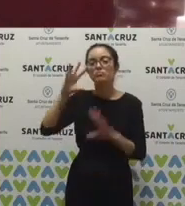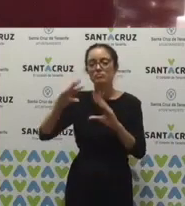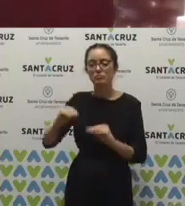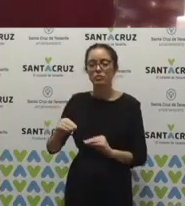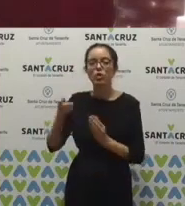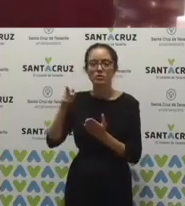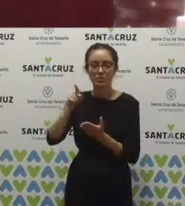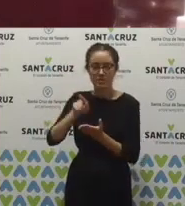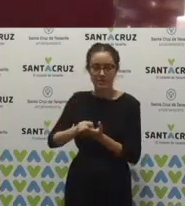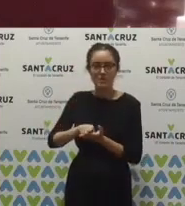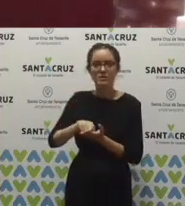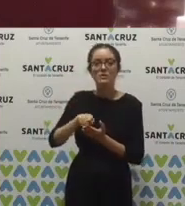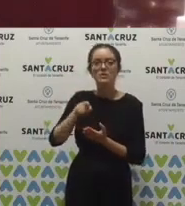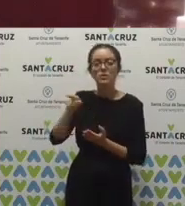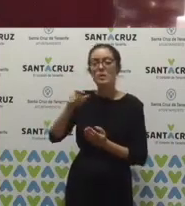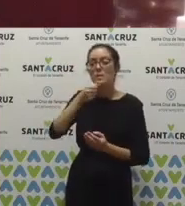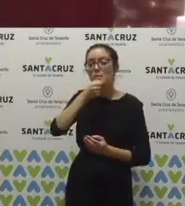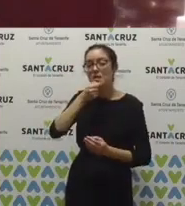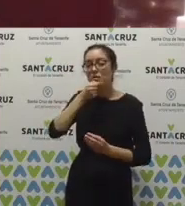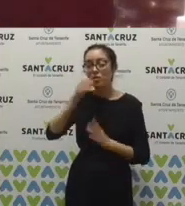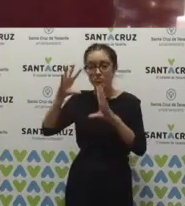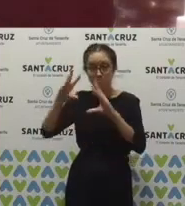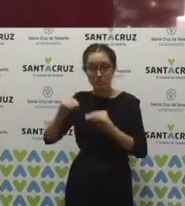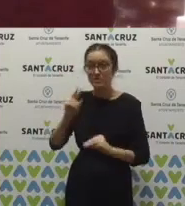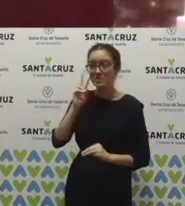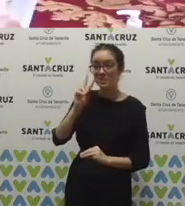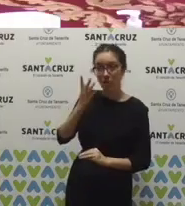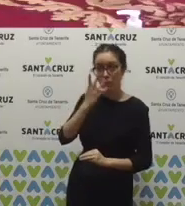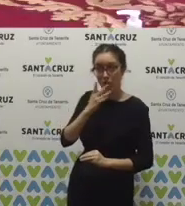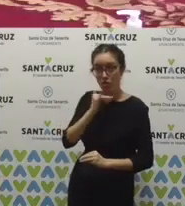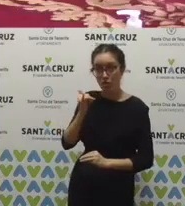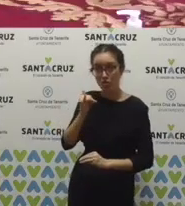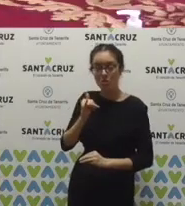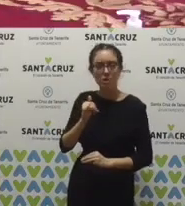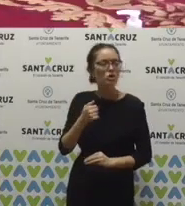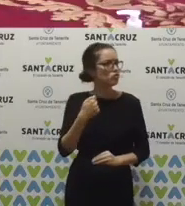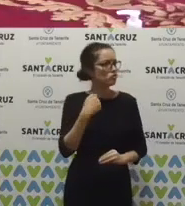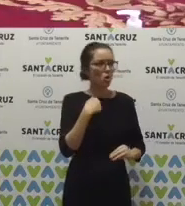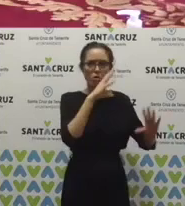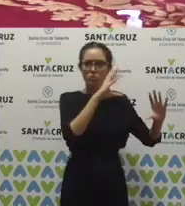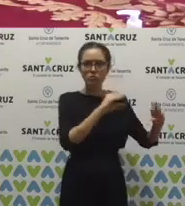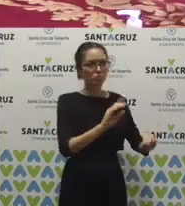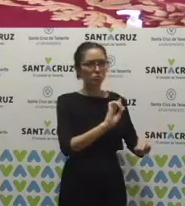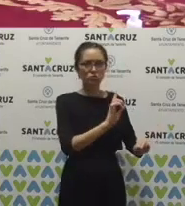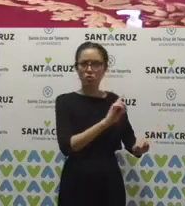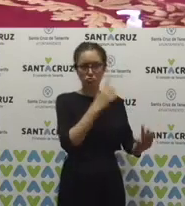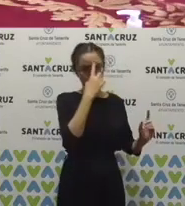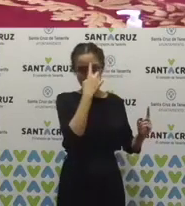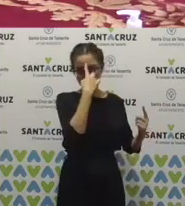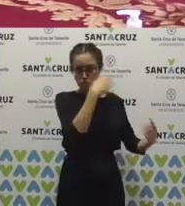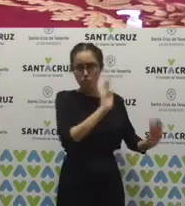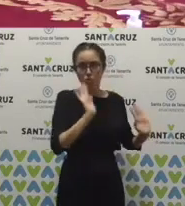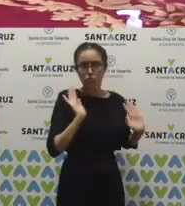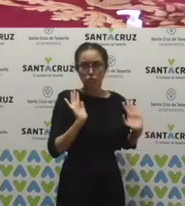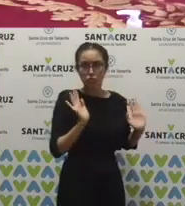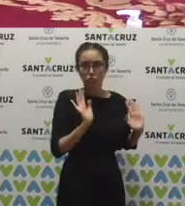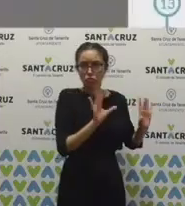tiene el micro desactivado se le ve en la azul pero ahora sí solo